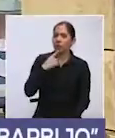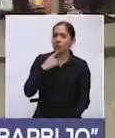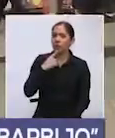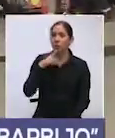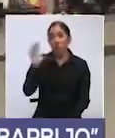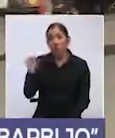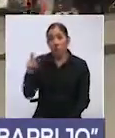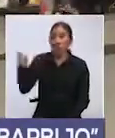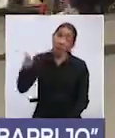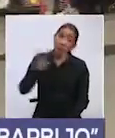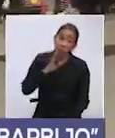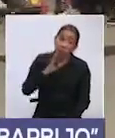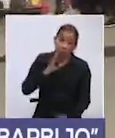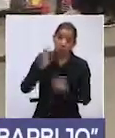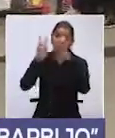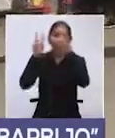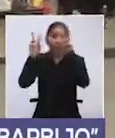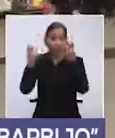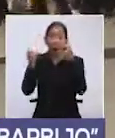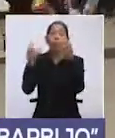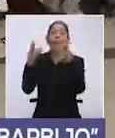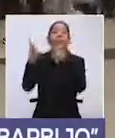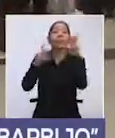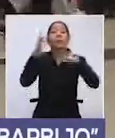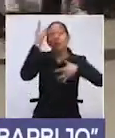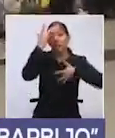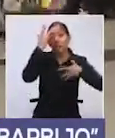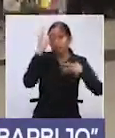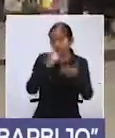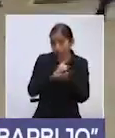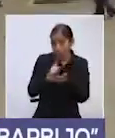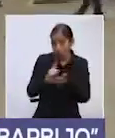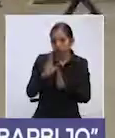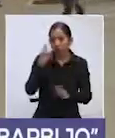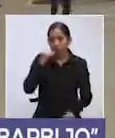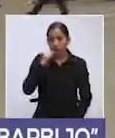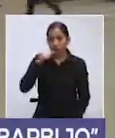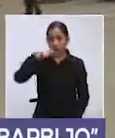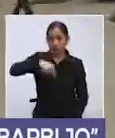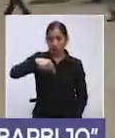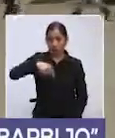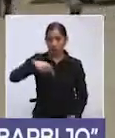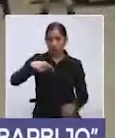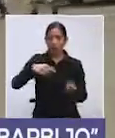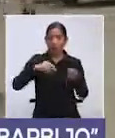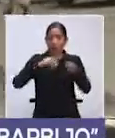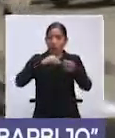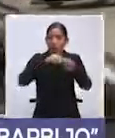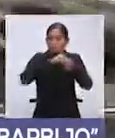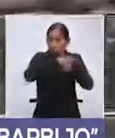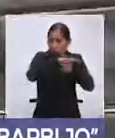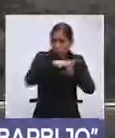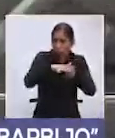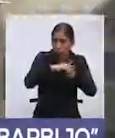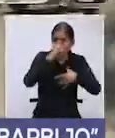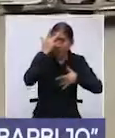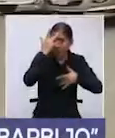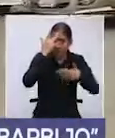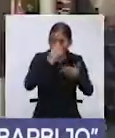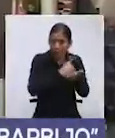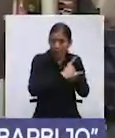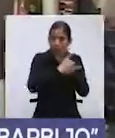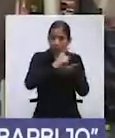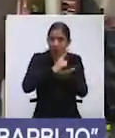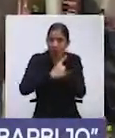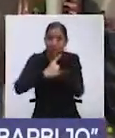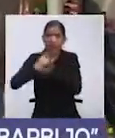Si se refiere a los casos semanales, todavía estamos con una cantidad importante de casos de